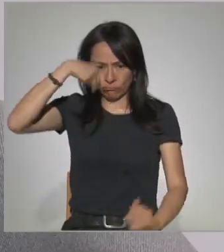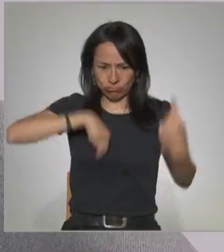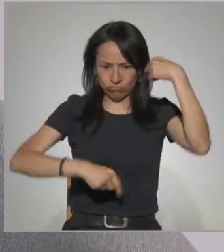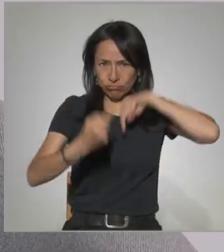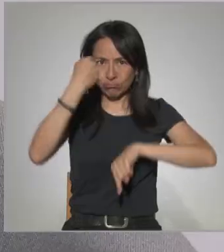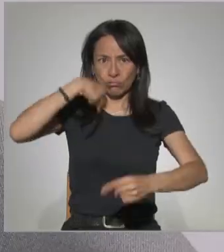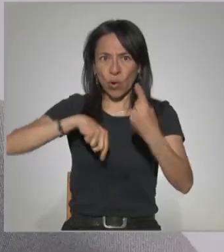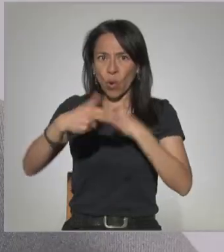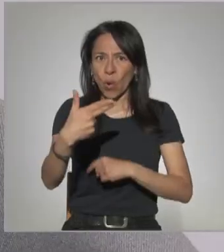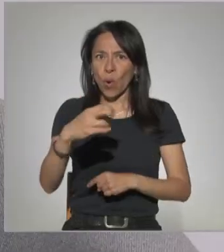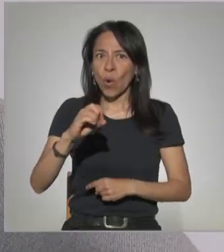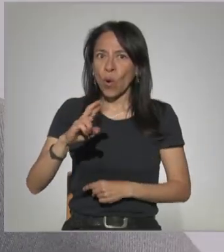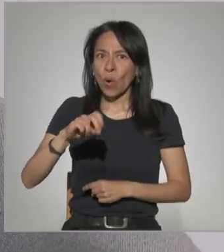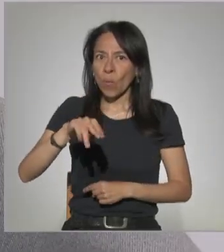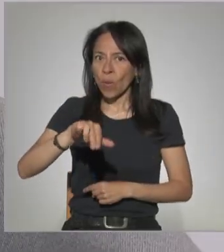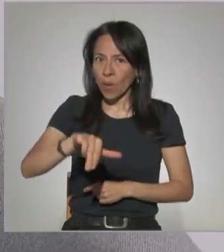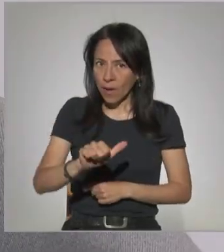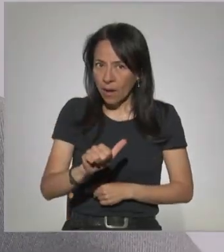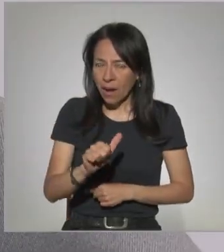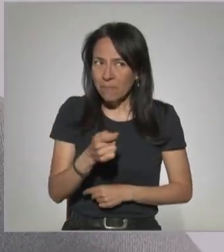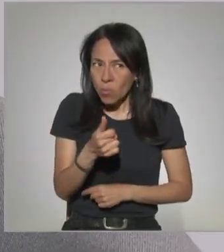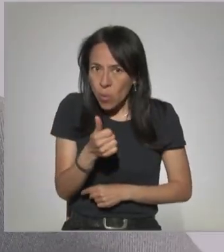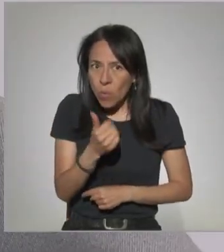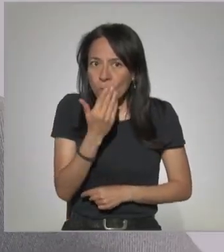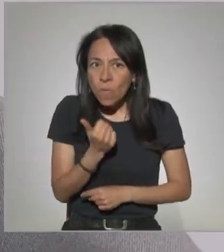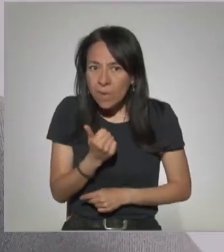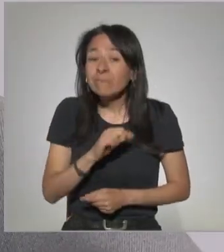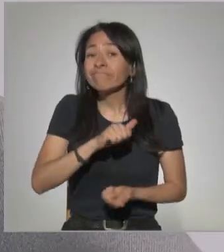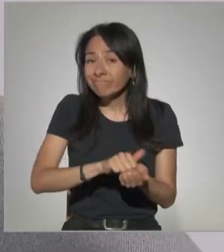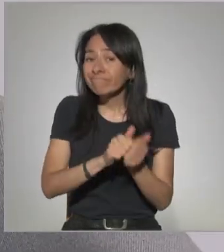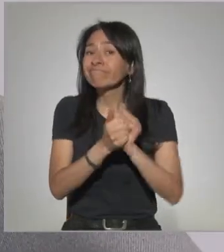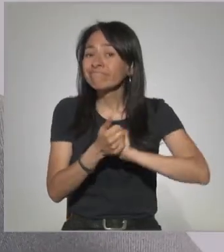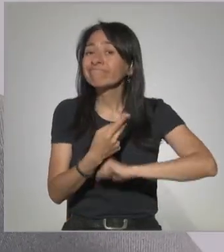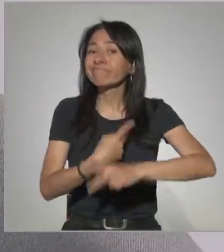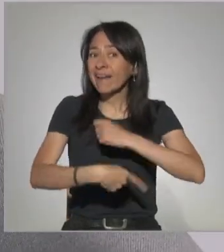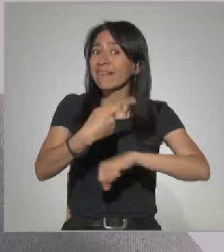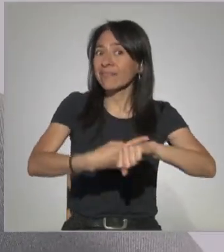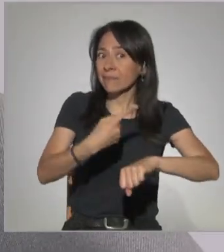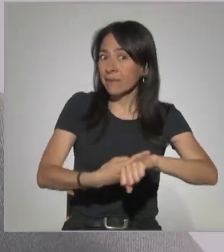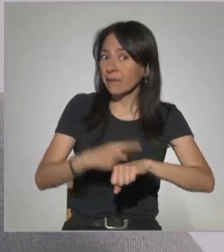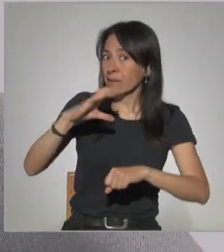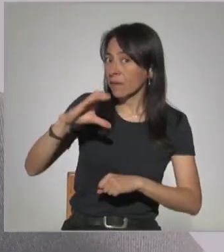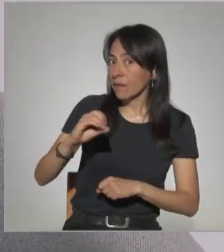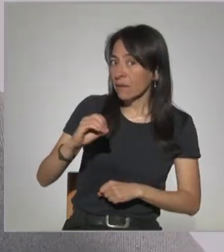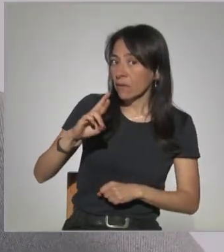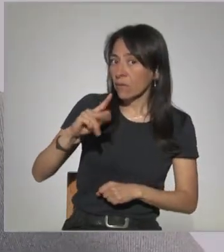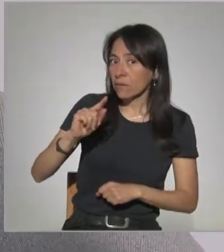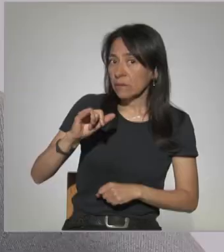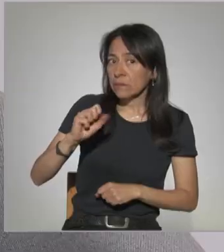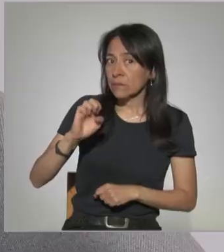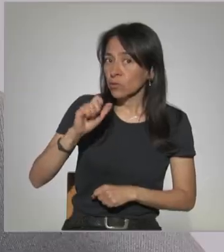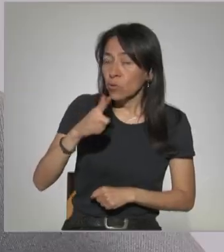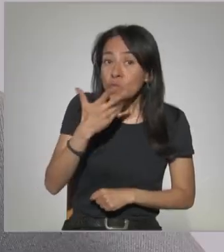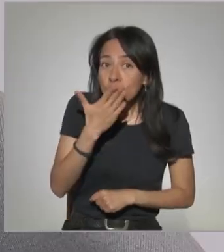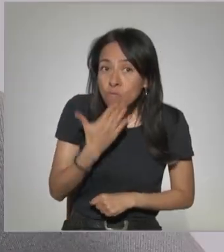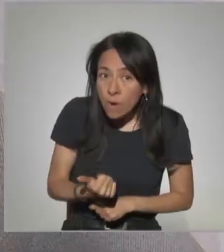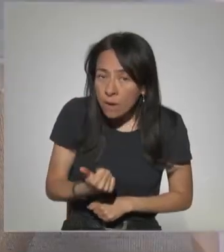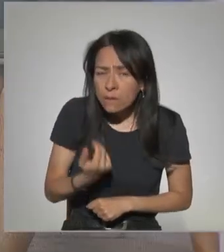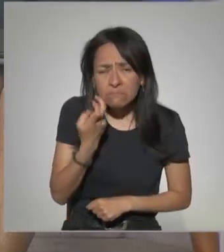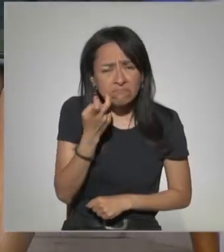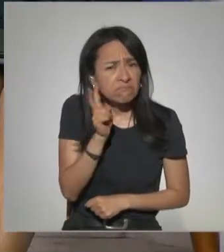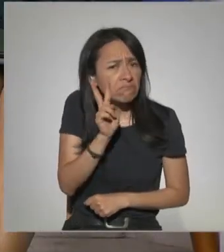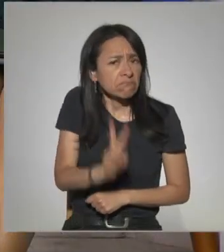hay enfermedades, ¿no? O sea, sí existen las enfermedades porque no hay cortisol y se requiere en el día a día, ¿no?